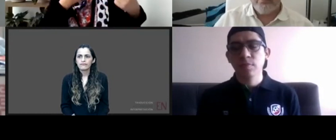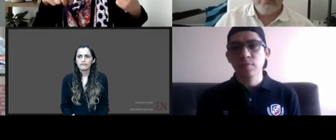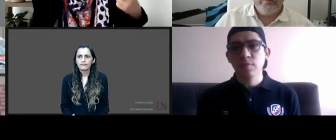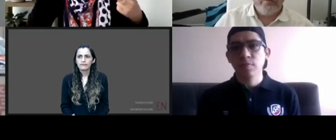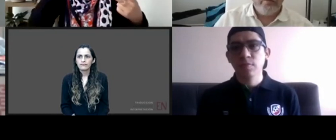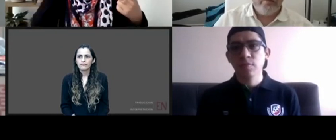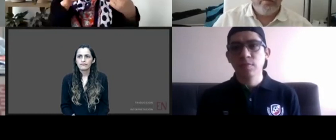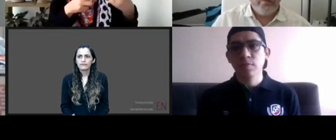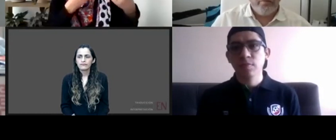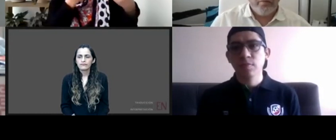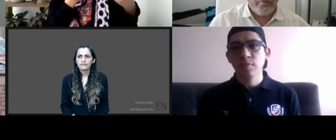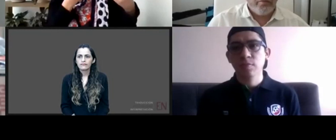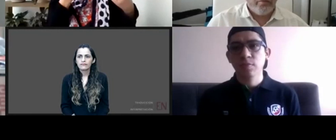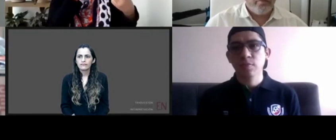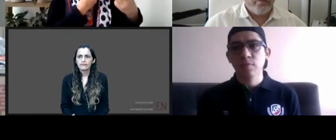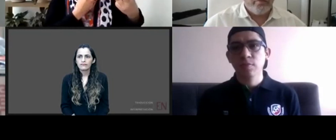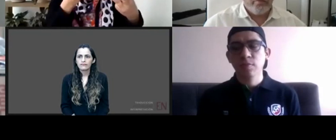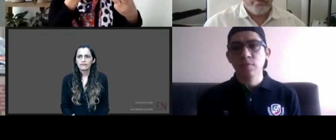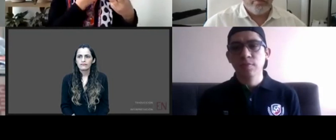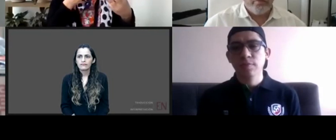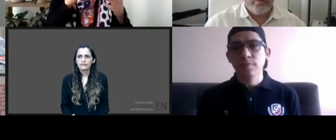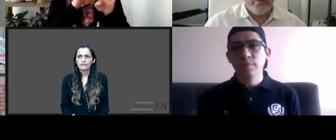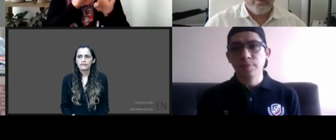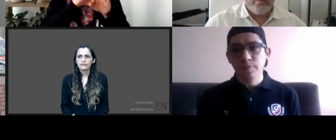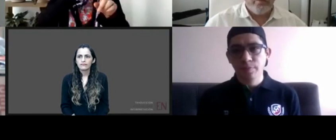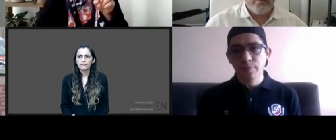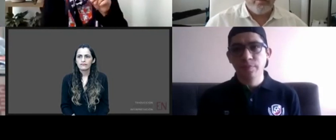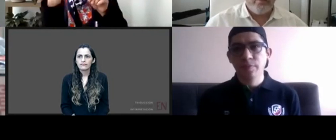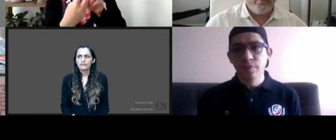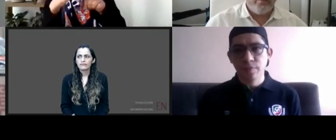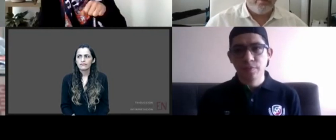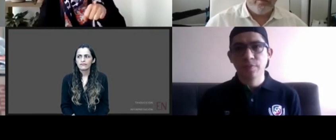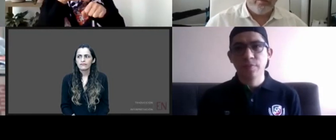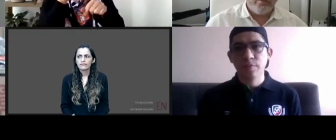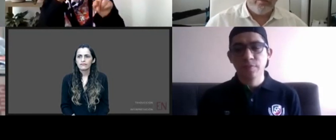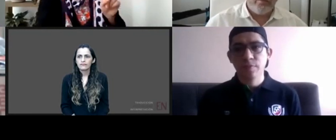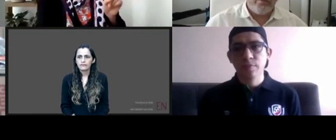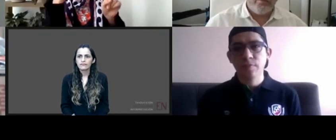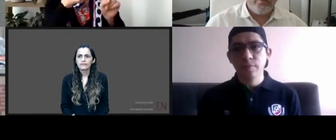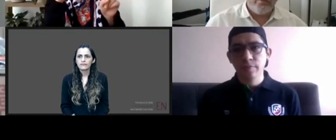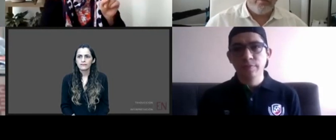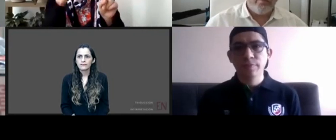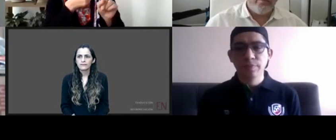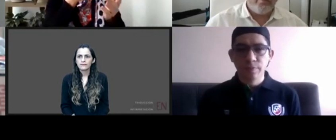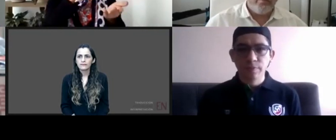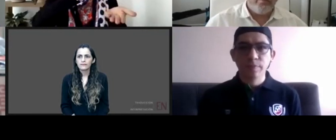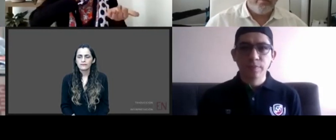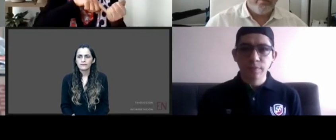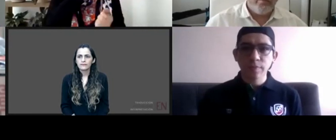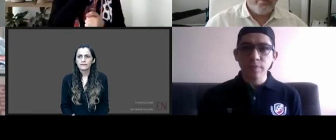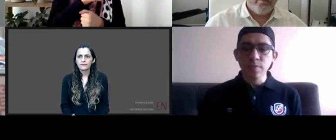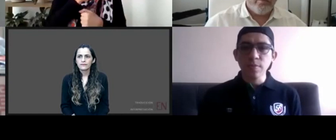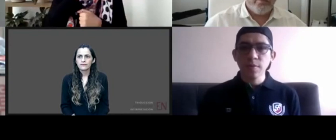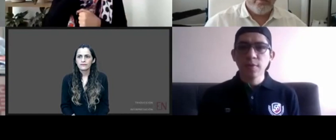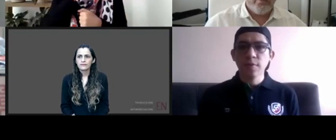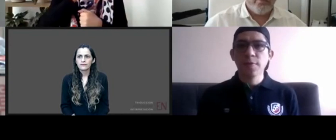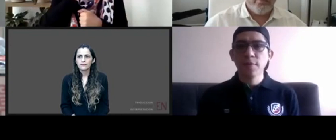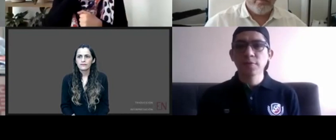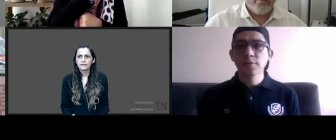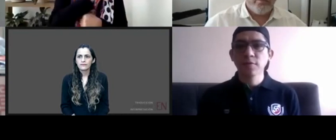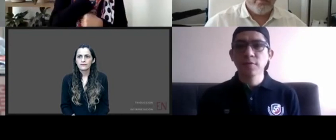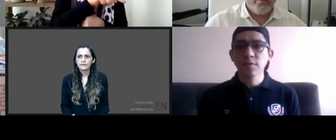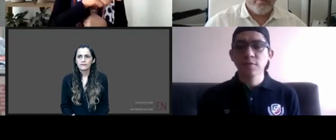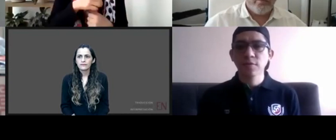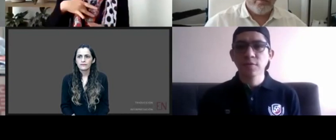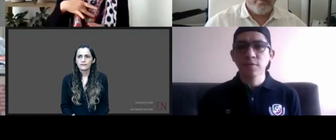etapa de duelo, reciben información sobre el implante coclear, sobre el auxiliar. Muchas veces el